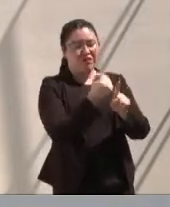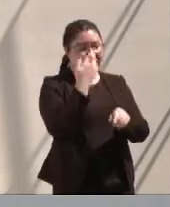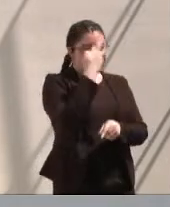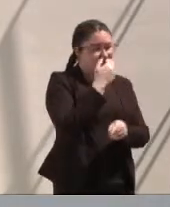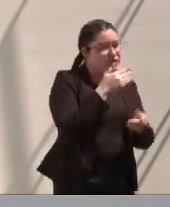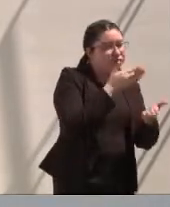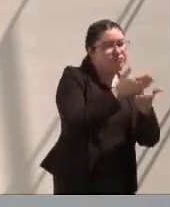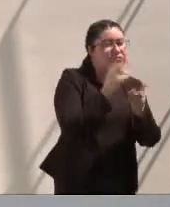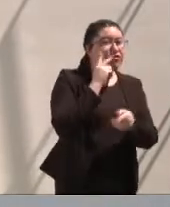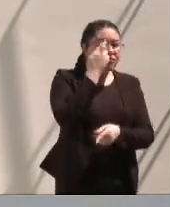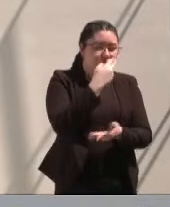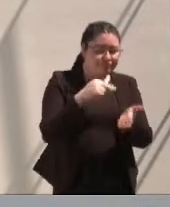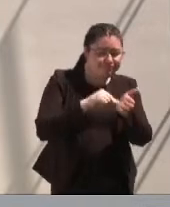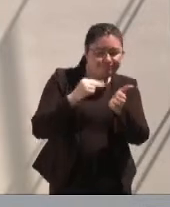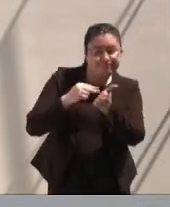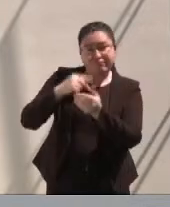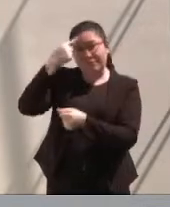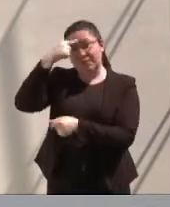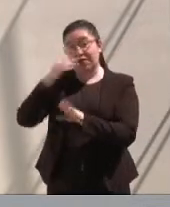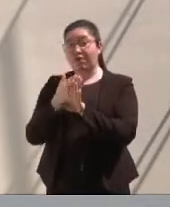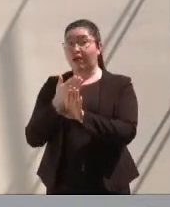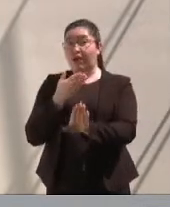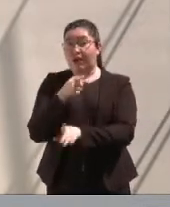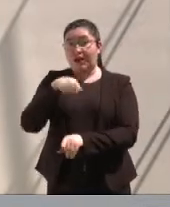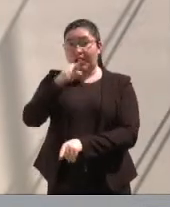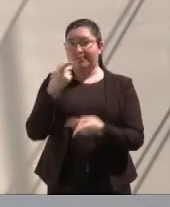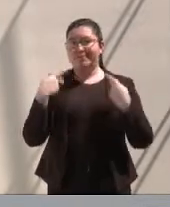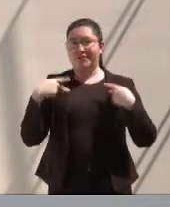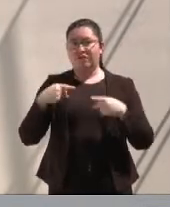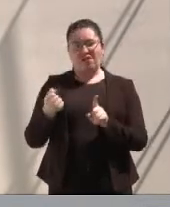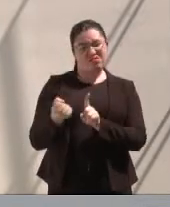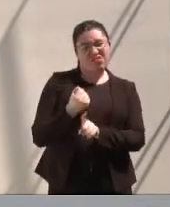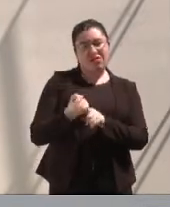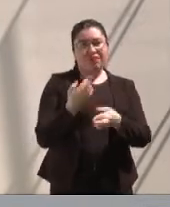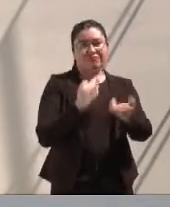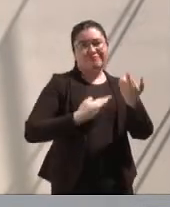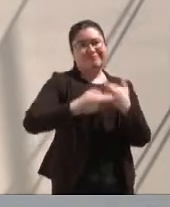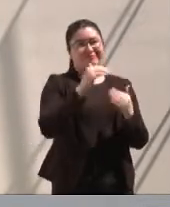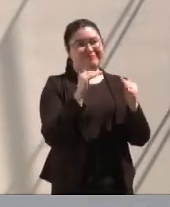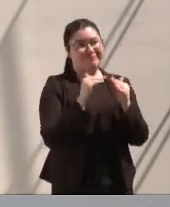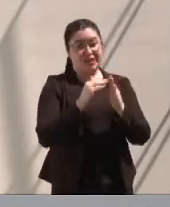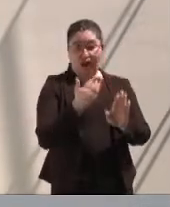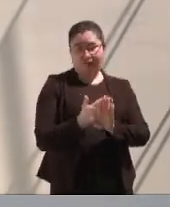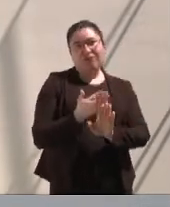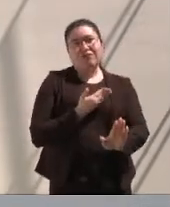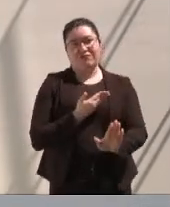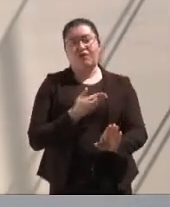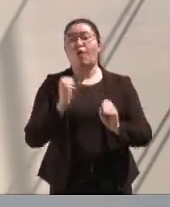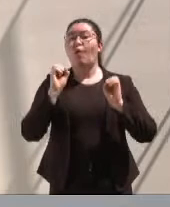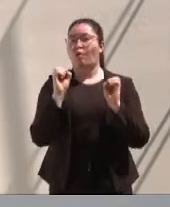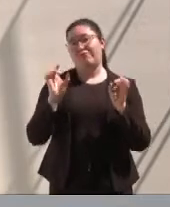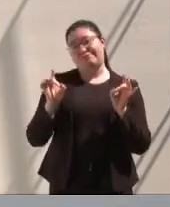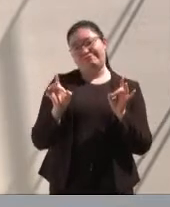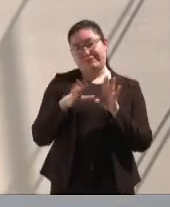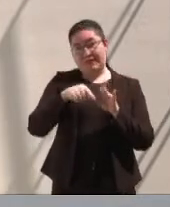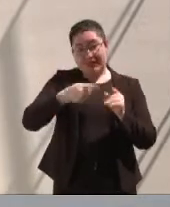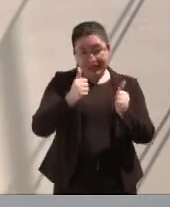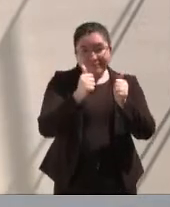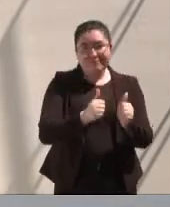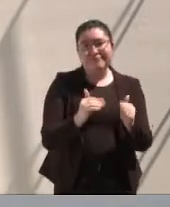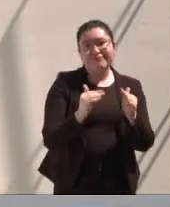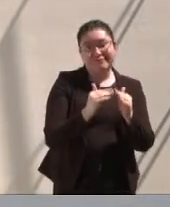una pasada de firma para evitar que el agresor regrese al domicilio o, si en dado caso que viva ahí